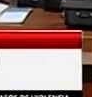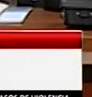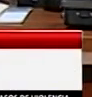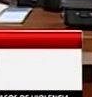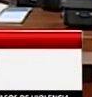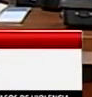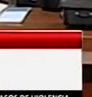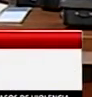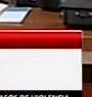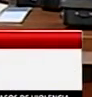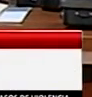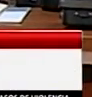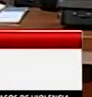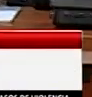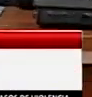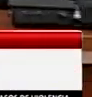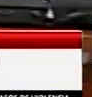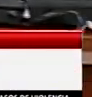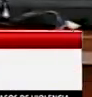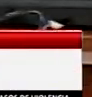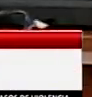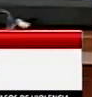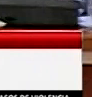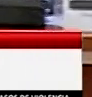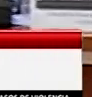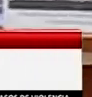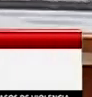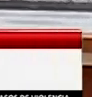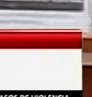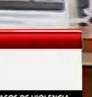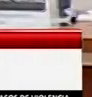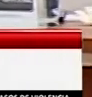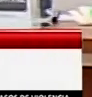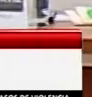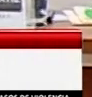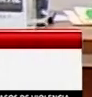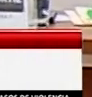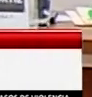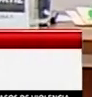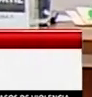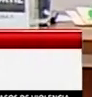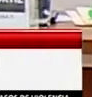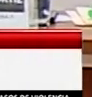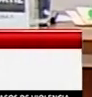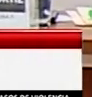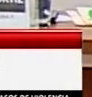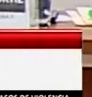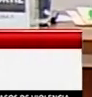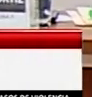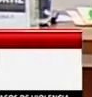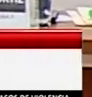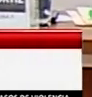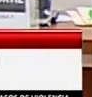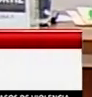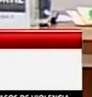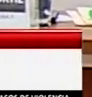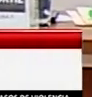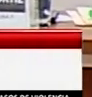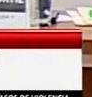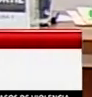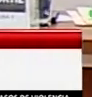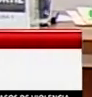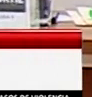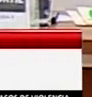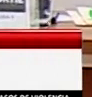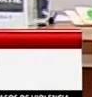Gracias. Nos quedan dos oradores, la señora congresista María Melgarejo y la congresista Ana María, y también el congresista